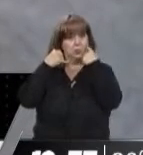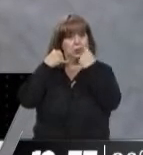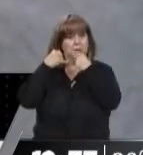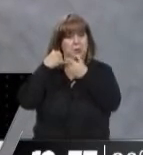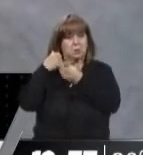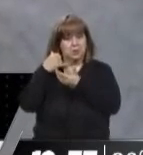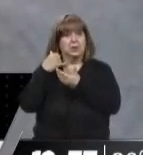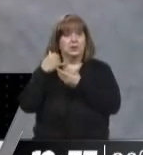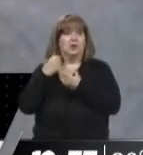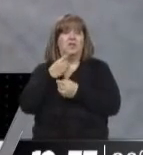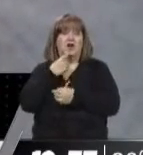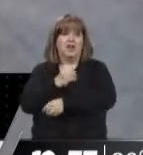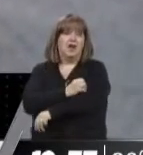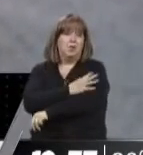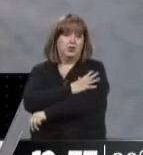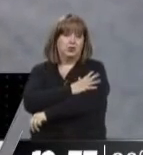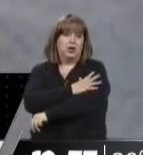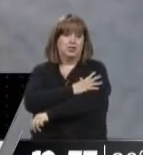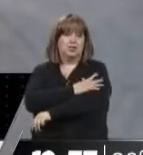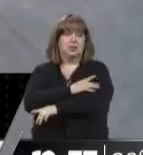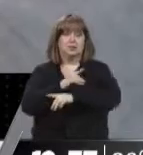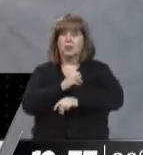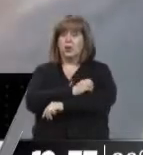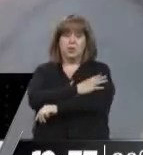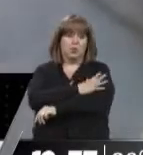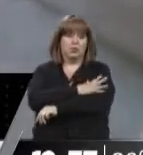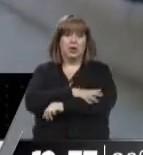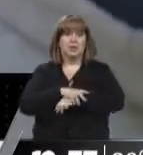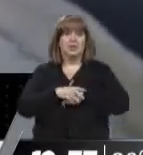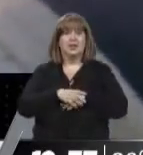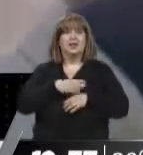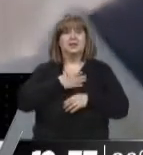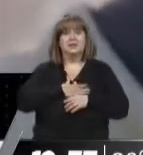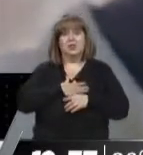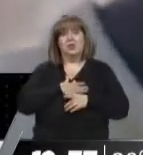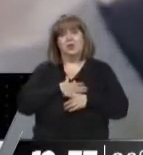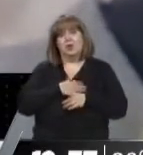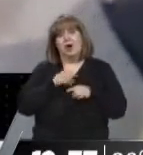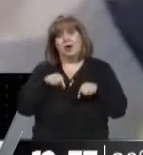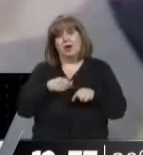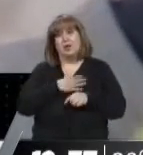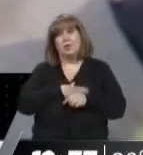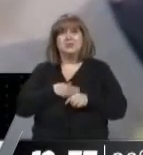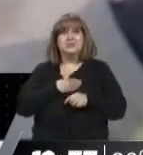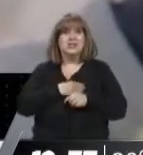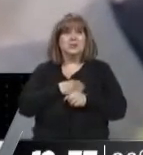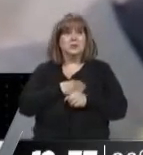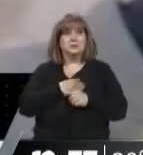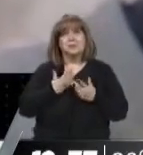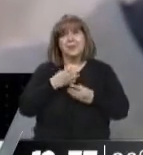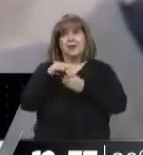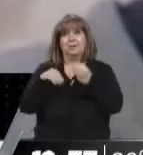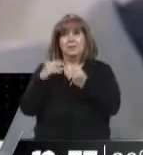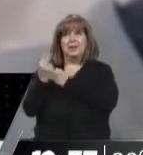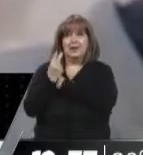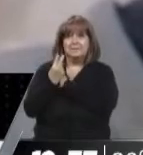Fue muy, muy emotivo. Fuerte. Sí. Muy emotivo. Me siento contenida por parte de mi